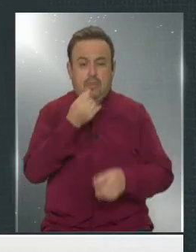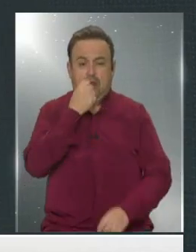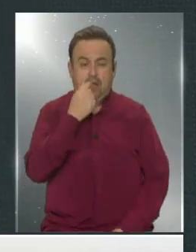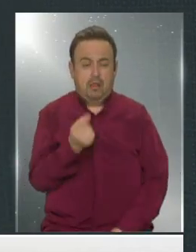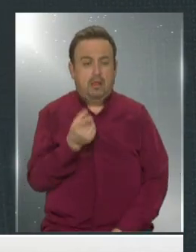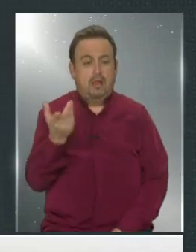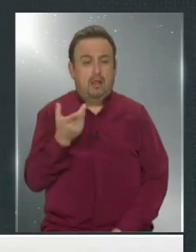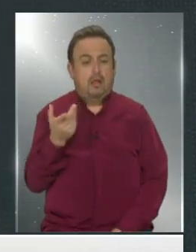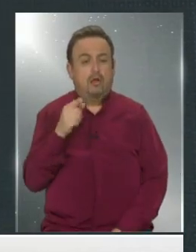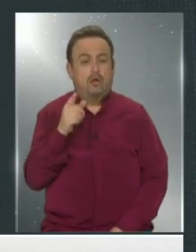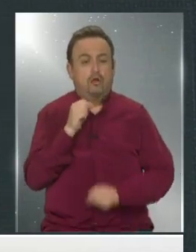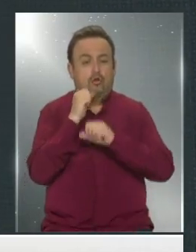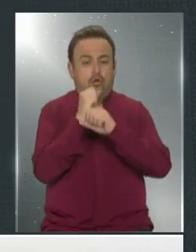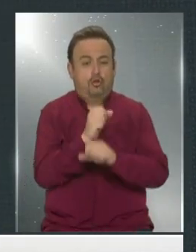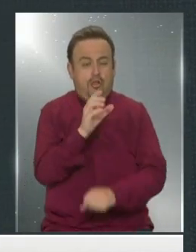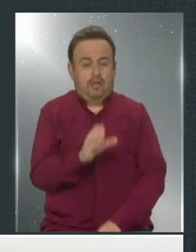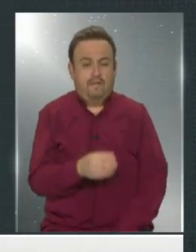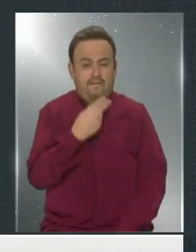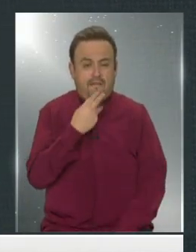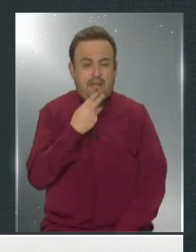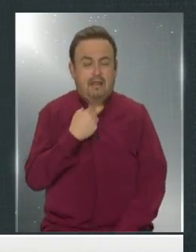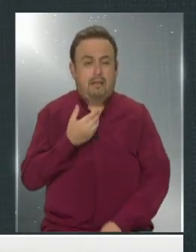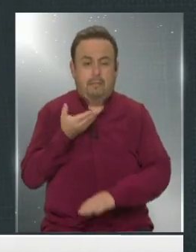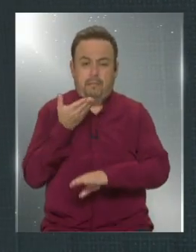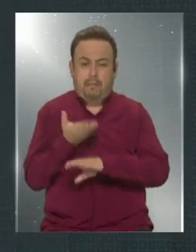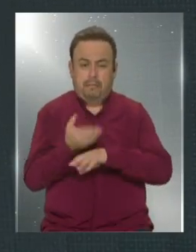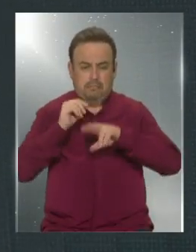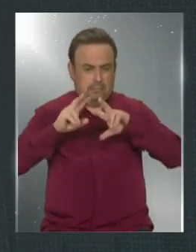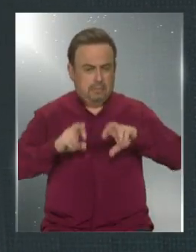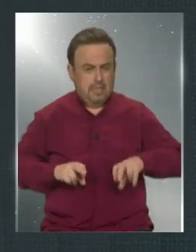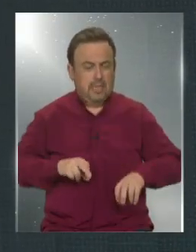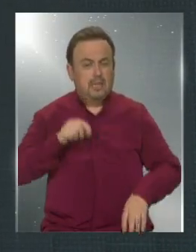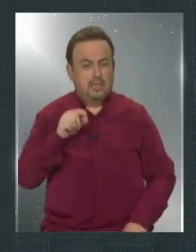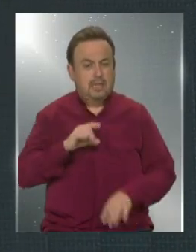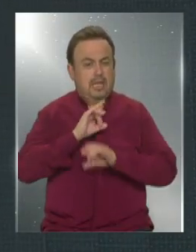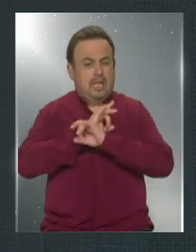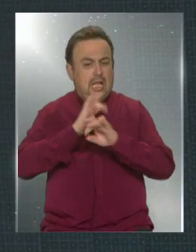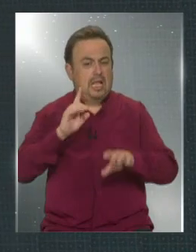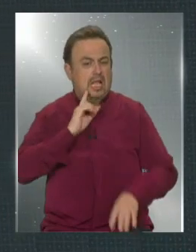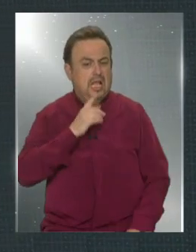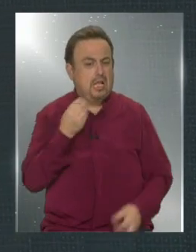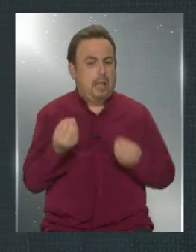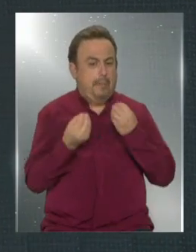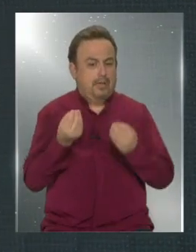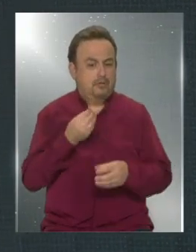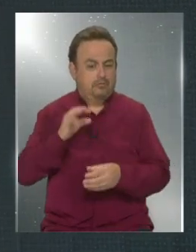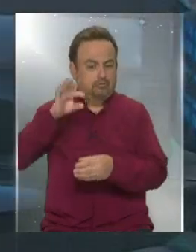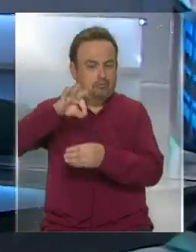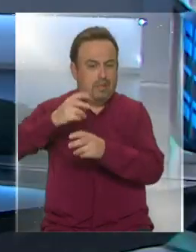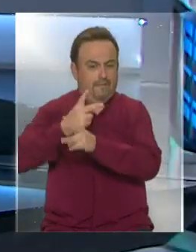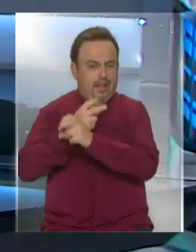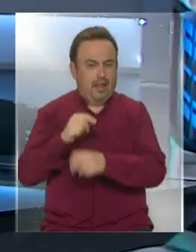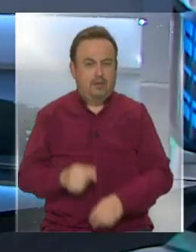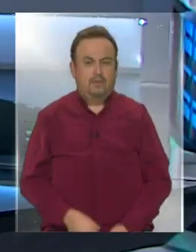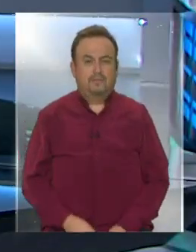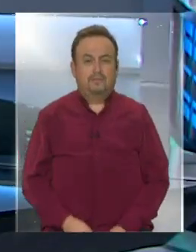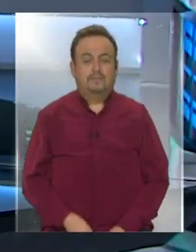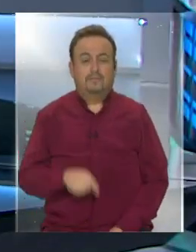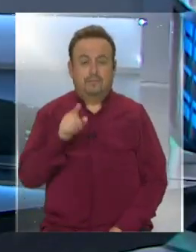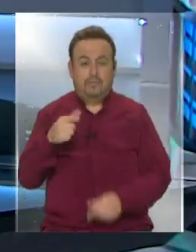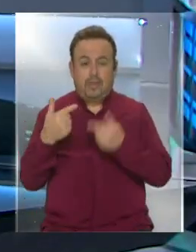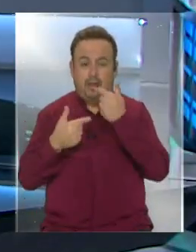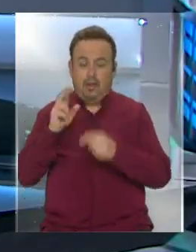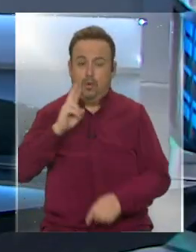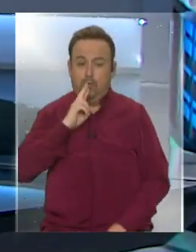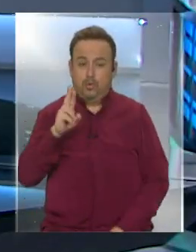denuncia por atentado contra su vida y exigen una investigación que esclarezca lo que ocurrió. Así está la política